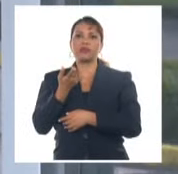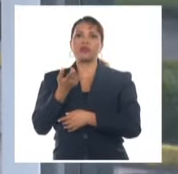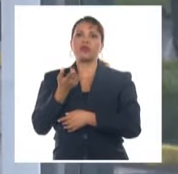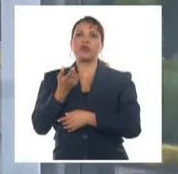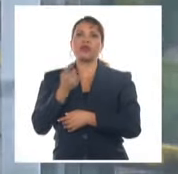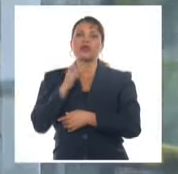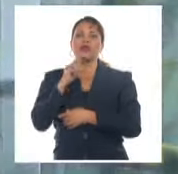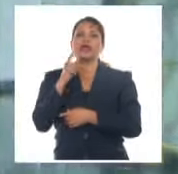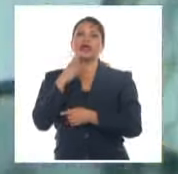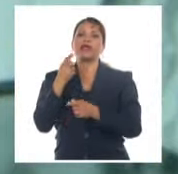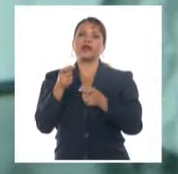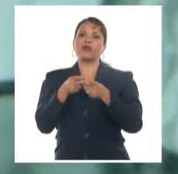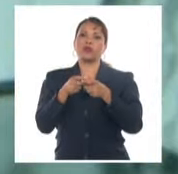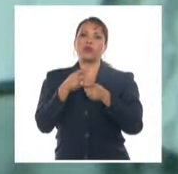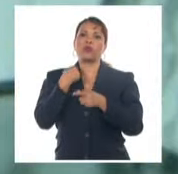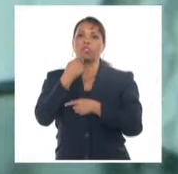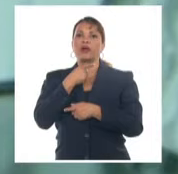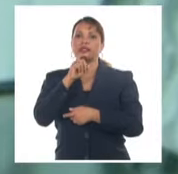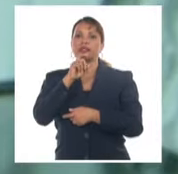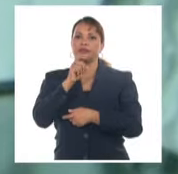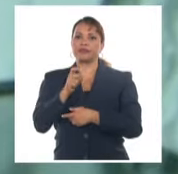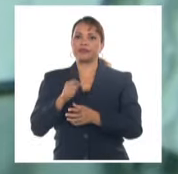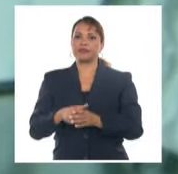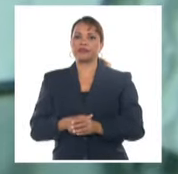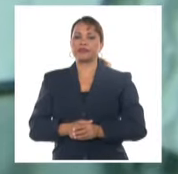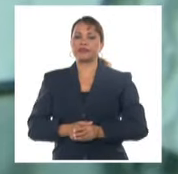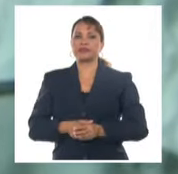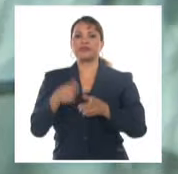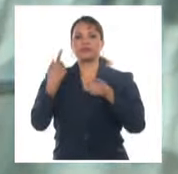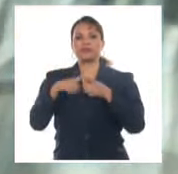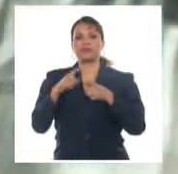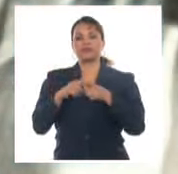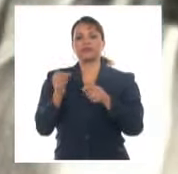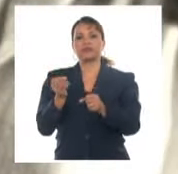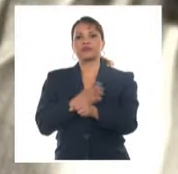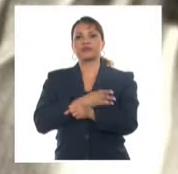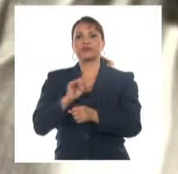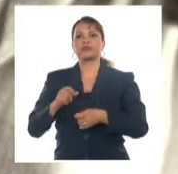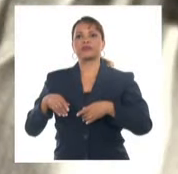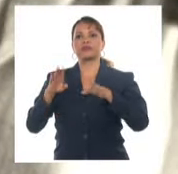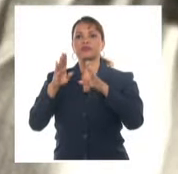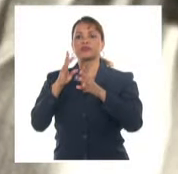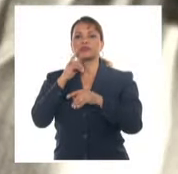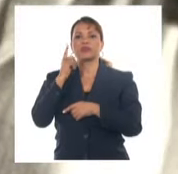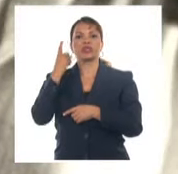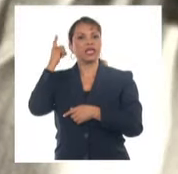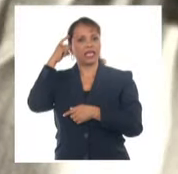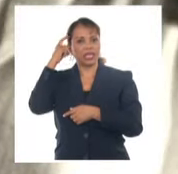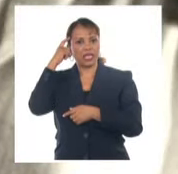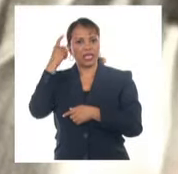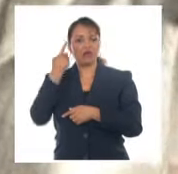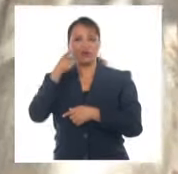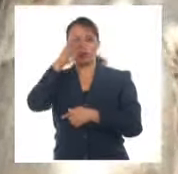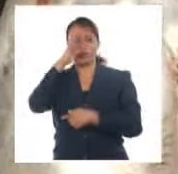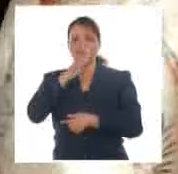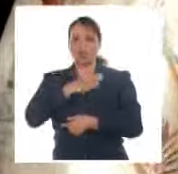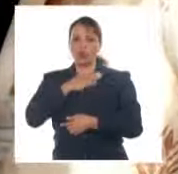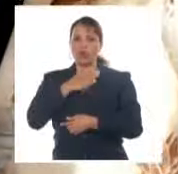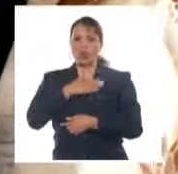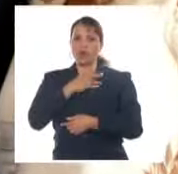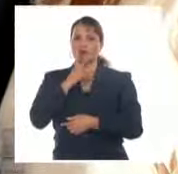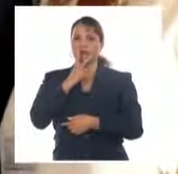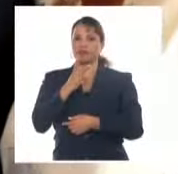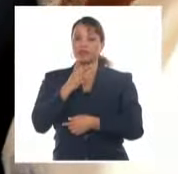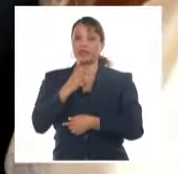mínimamente invasivo es es otro de los orgullos del instituto de neurología y neurocirugía de Cuba que el día de su